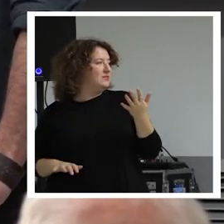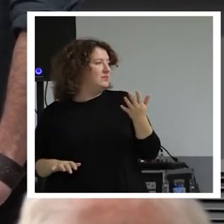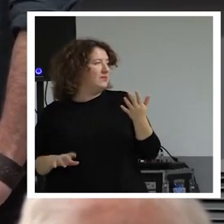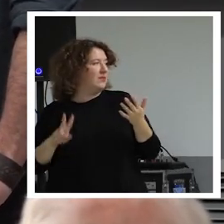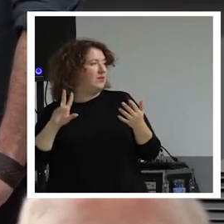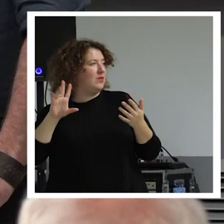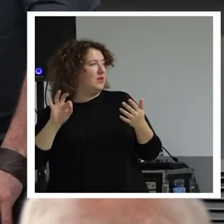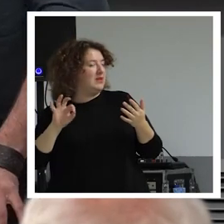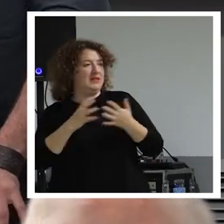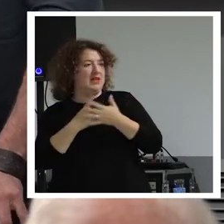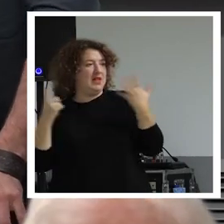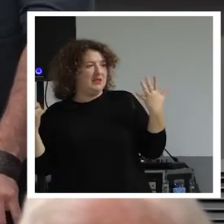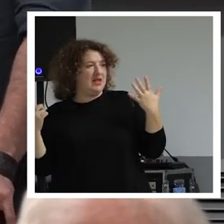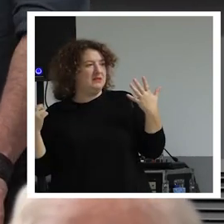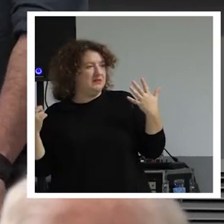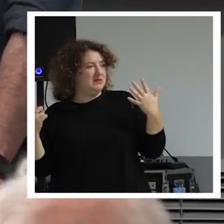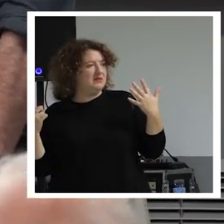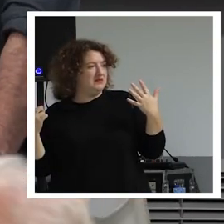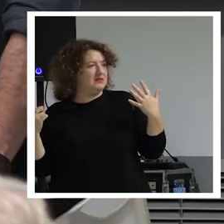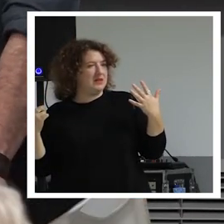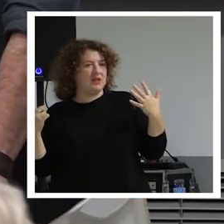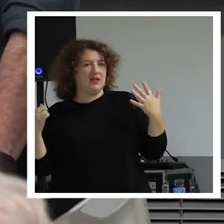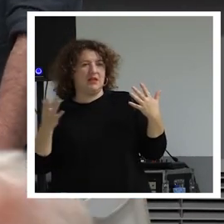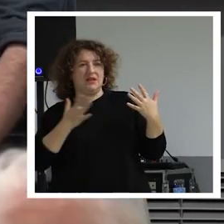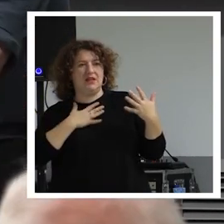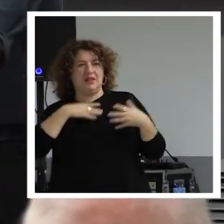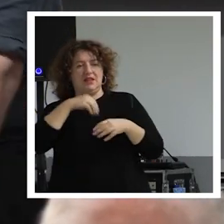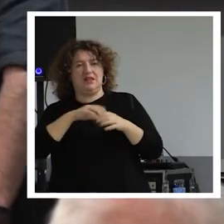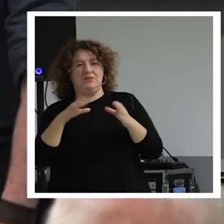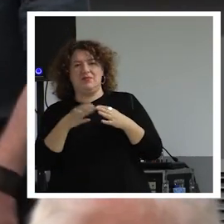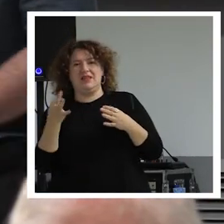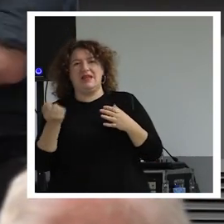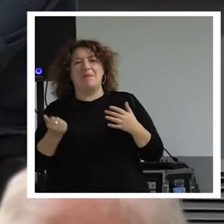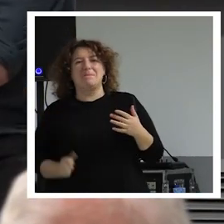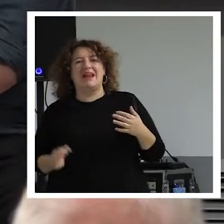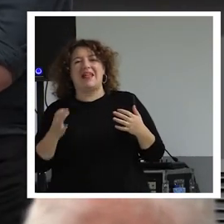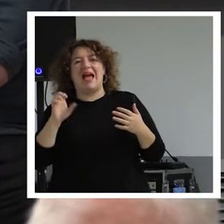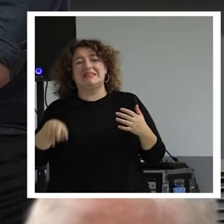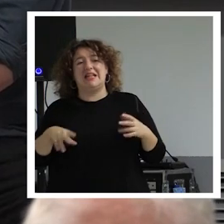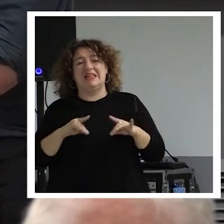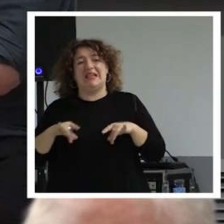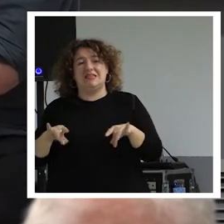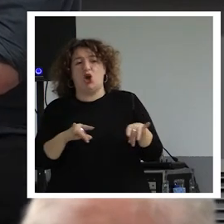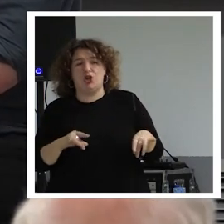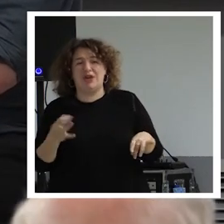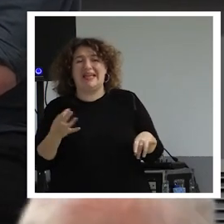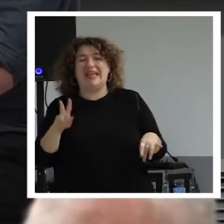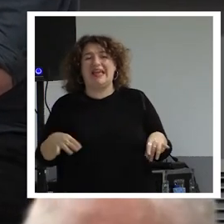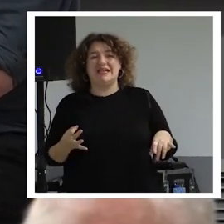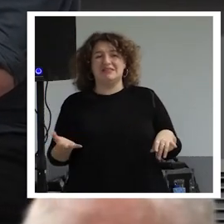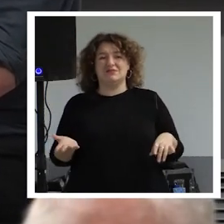hacerlo Mira me parece súper interesante porque acabo de revisarlo en Google Drive y escribió un documento